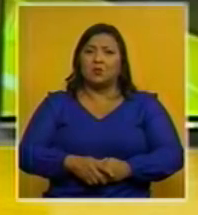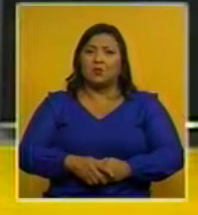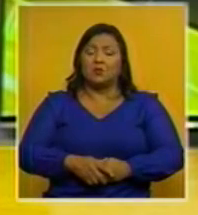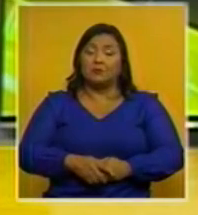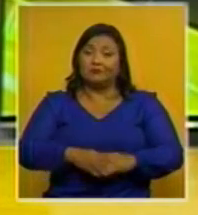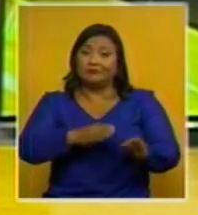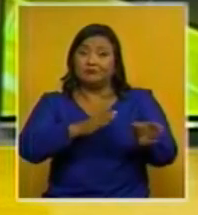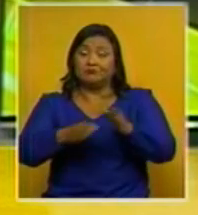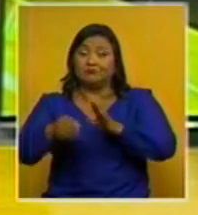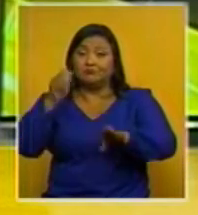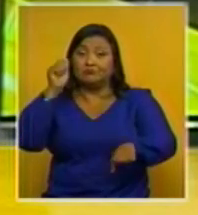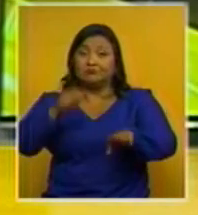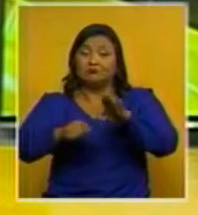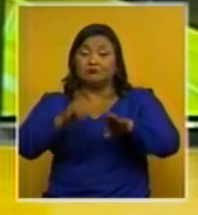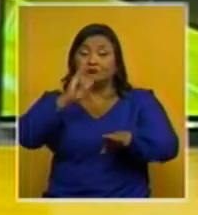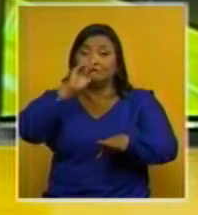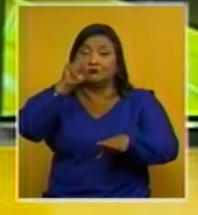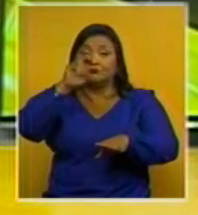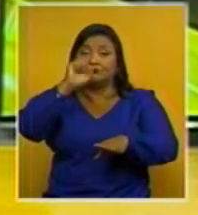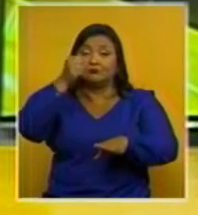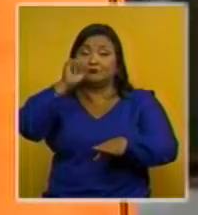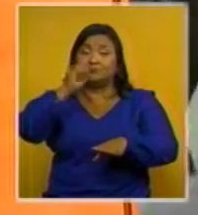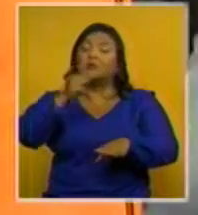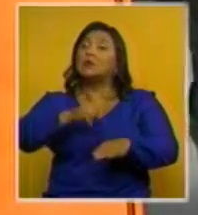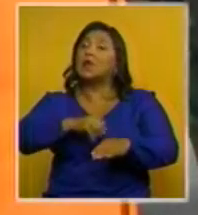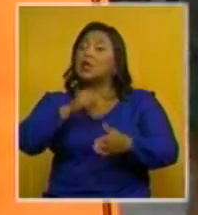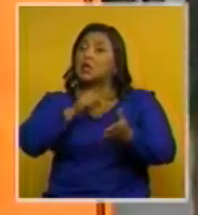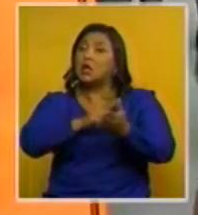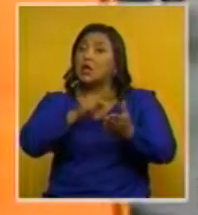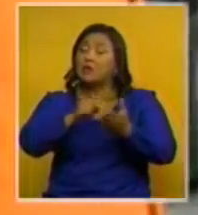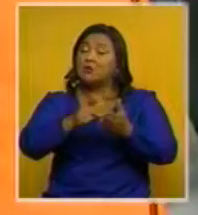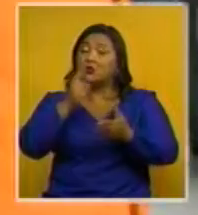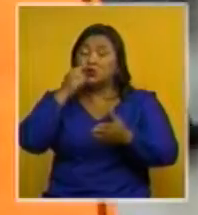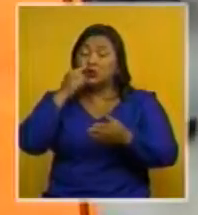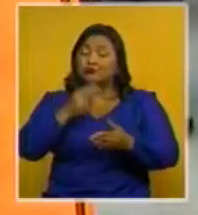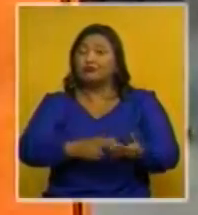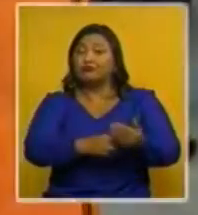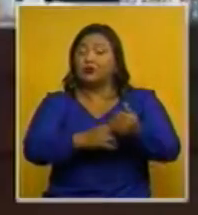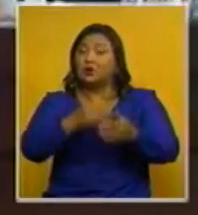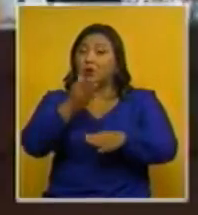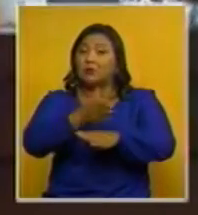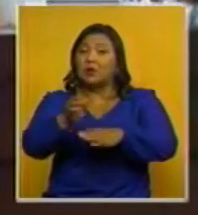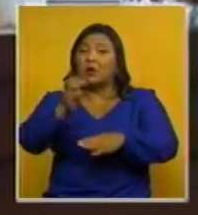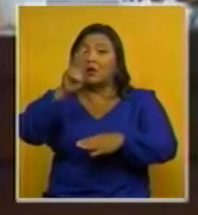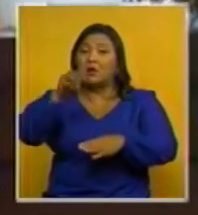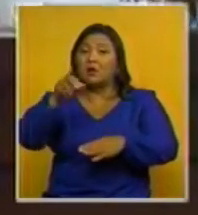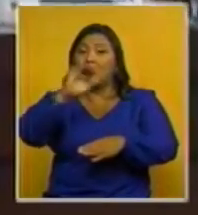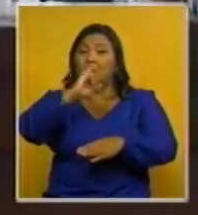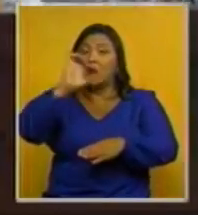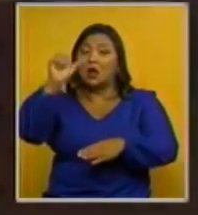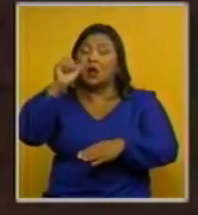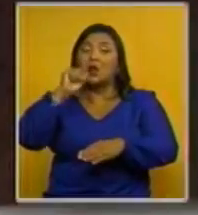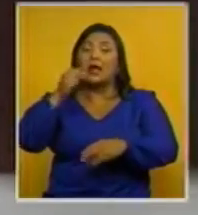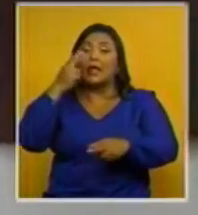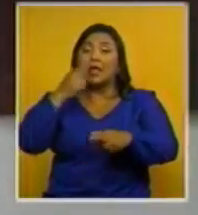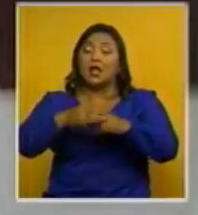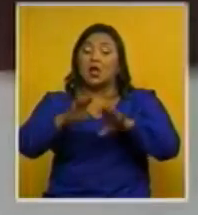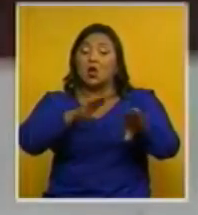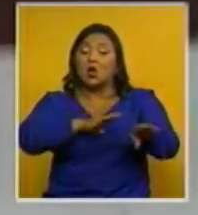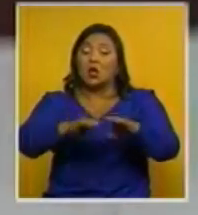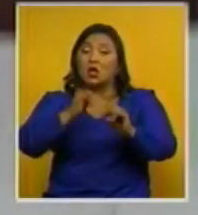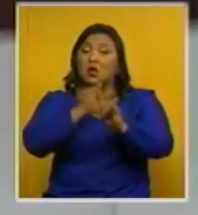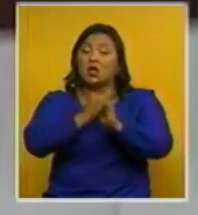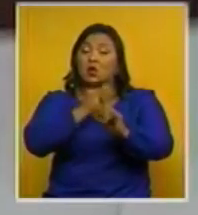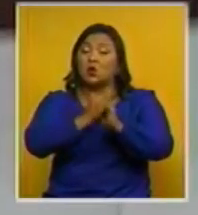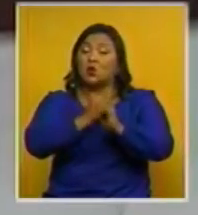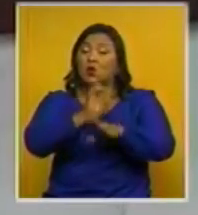La jueza Inés Romero de la Corte Provincial de Pichincha aceptó el recurso de apelación solicitado por María Sol Arrea, ex coordinadora del Instituto